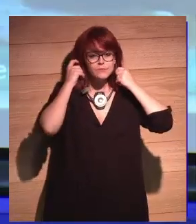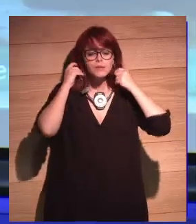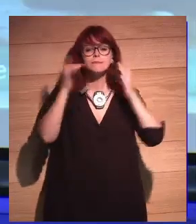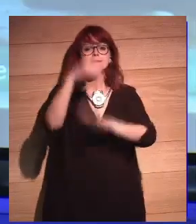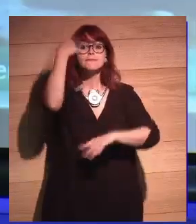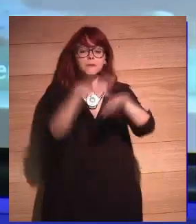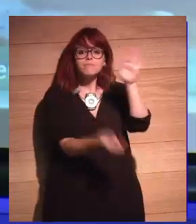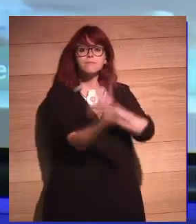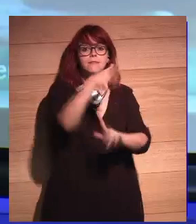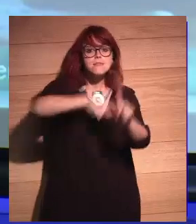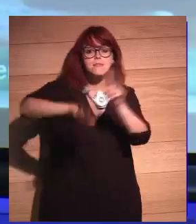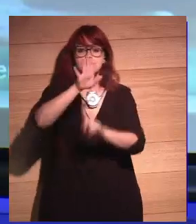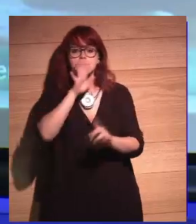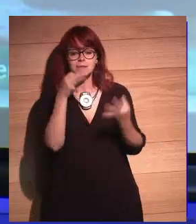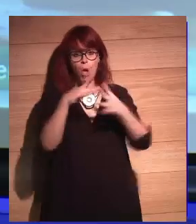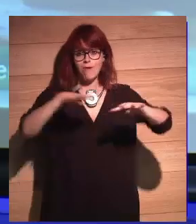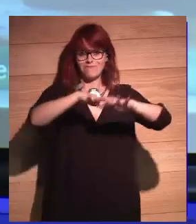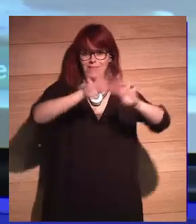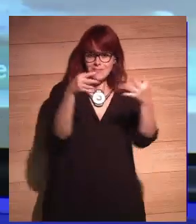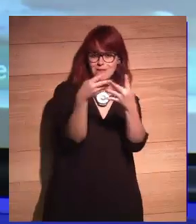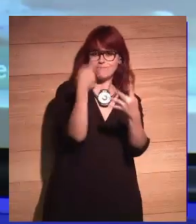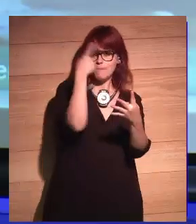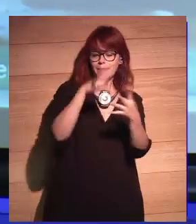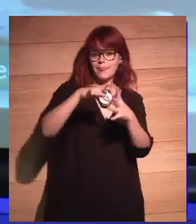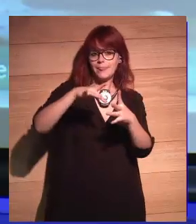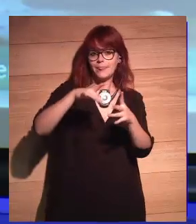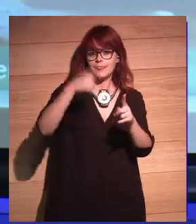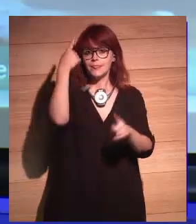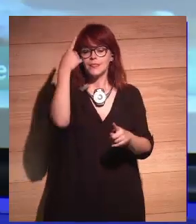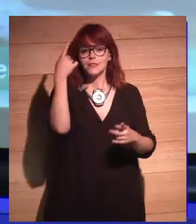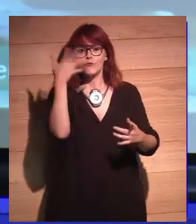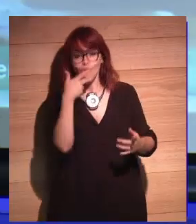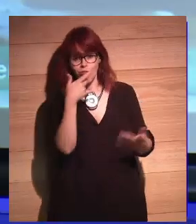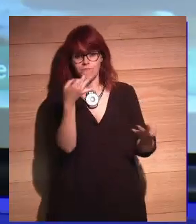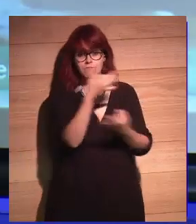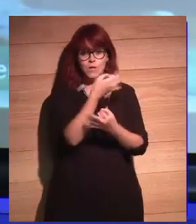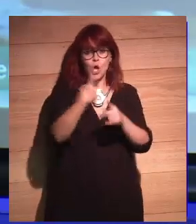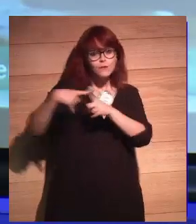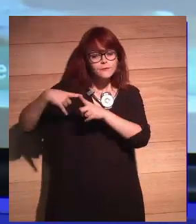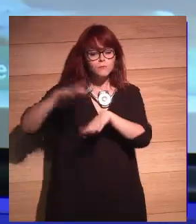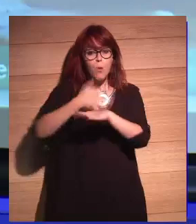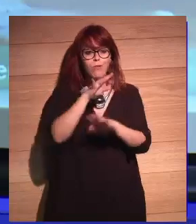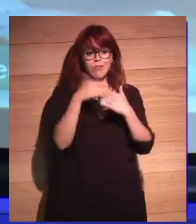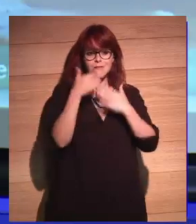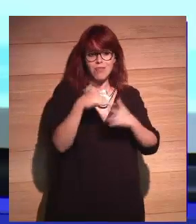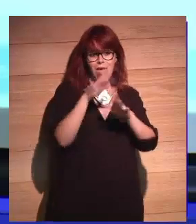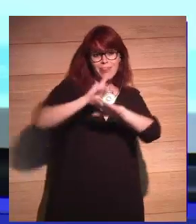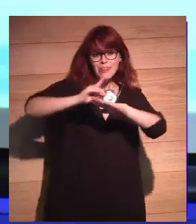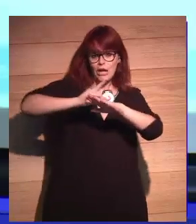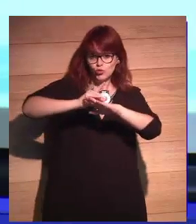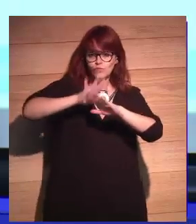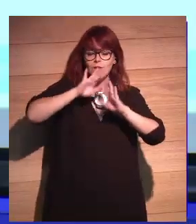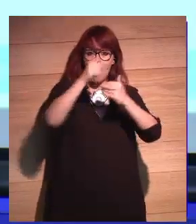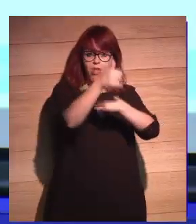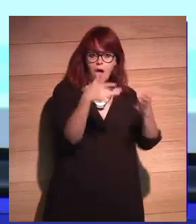qué es lo que está pasando en nuestra red, por ejemplo. Entonces, hay muchas cosas que podemos hacer con estos datos en